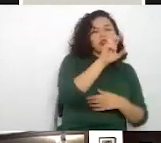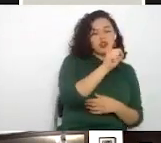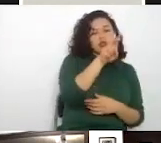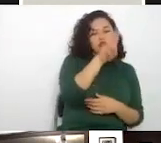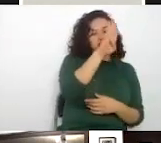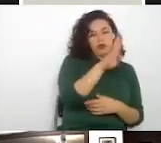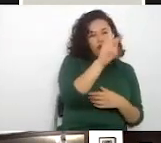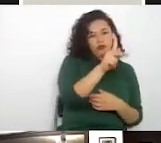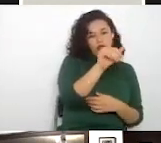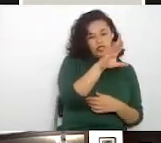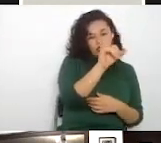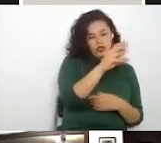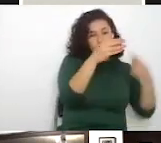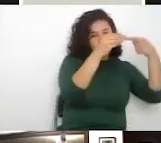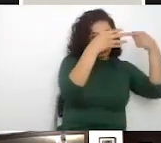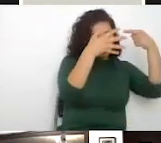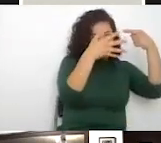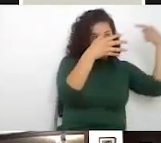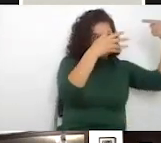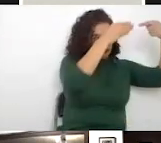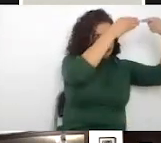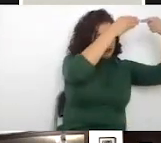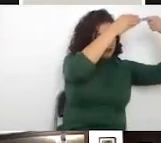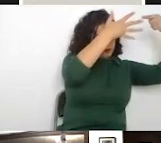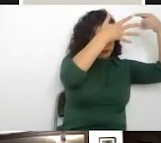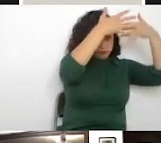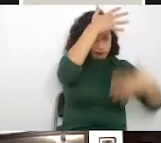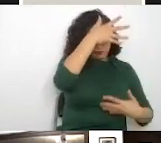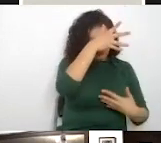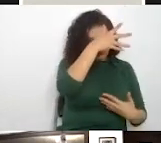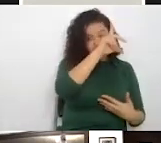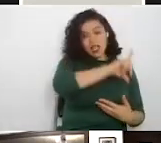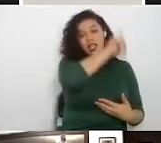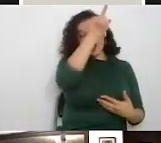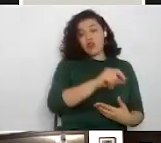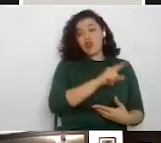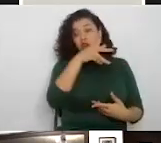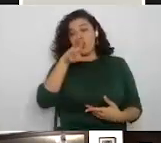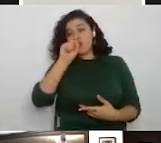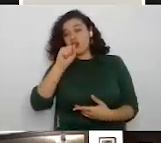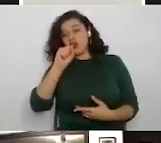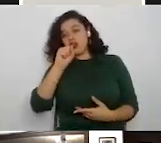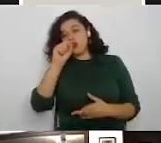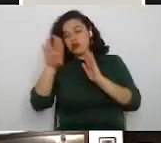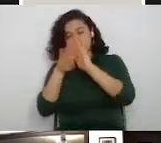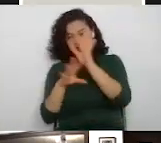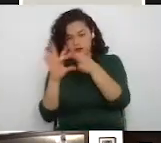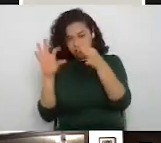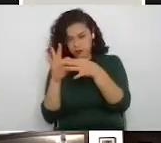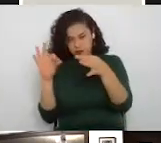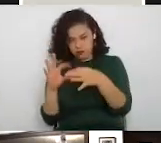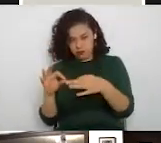los procedimientos. Podemos tener un procedimiento que abarque todo el macro proceso o que abarque cada subproceso,